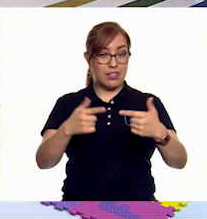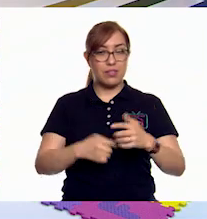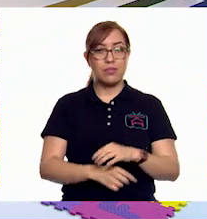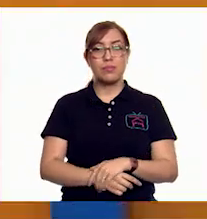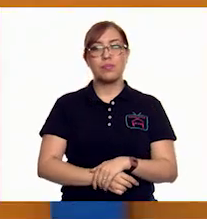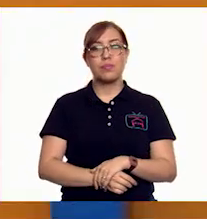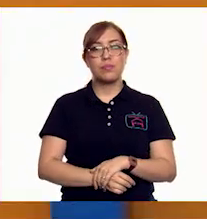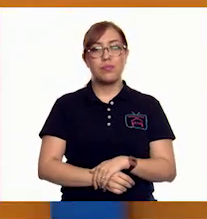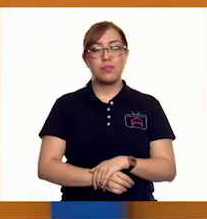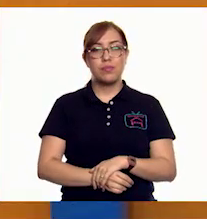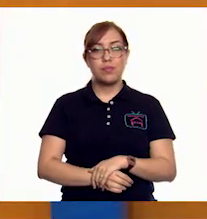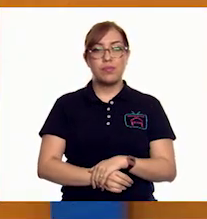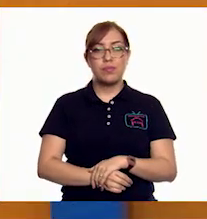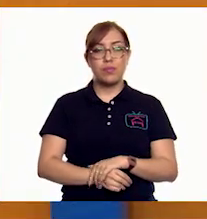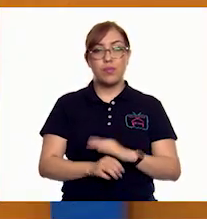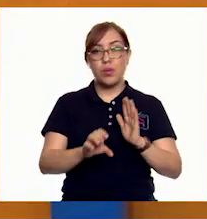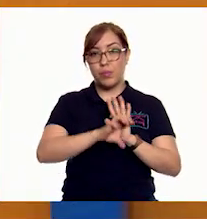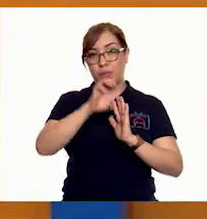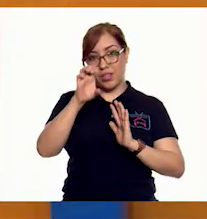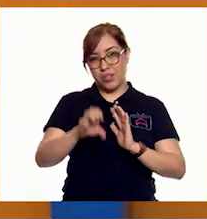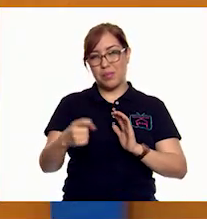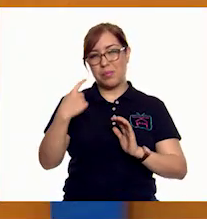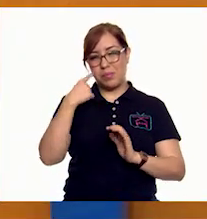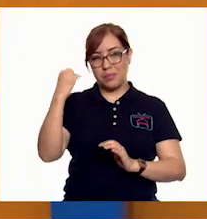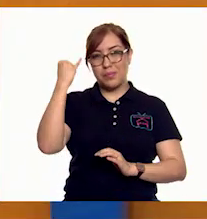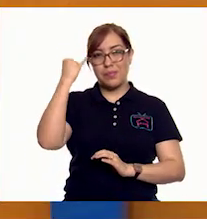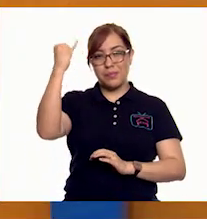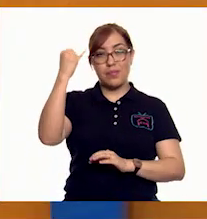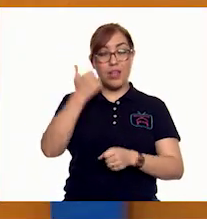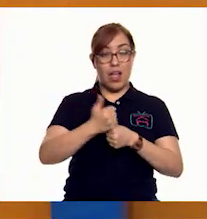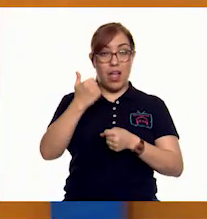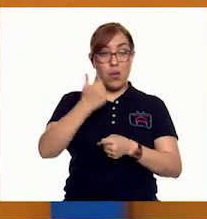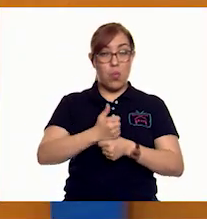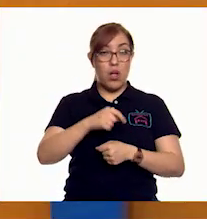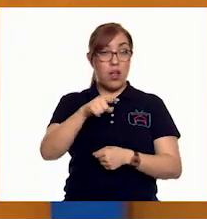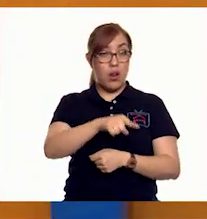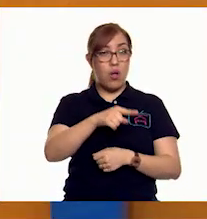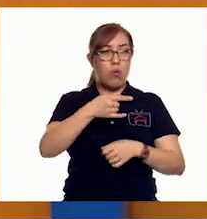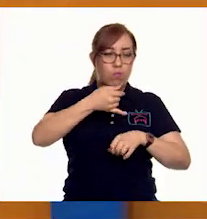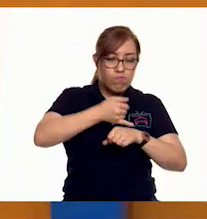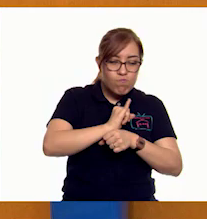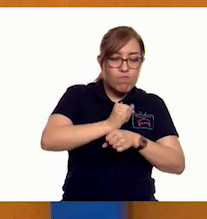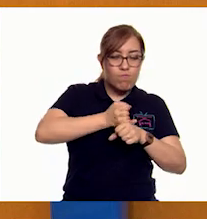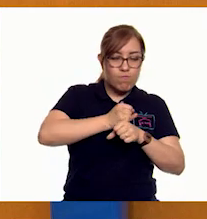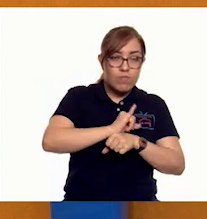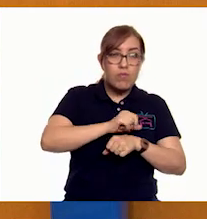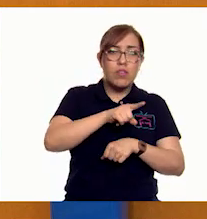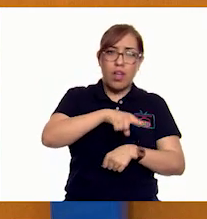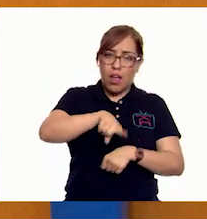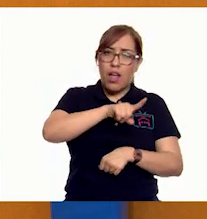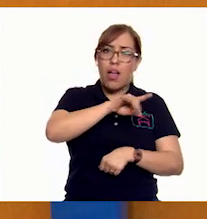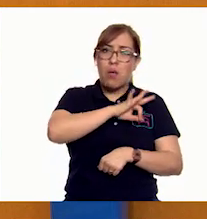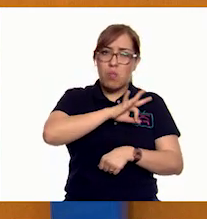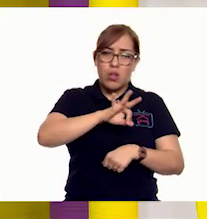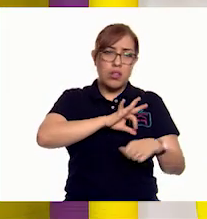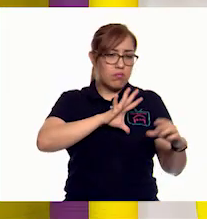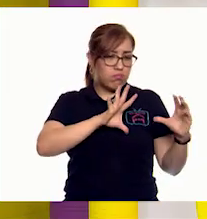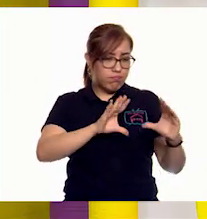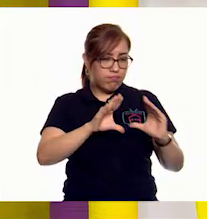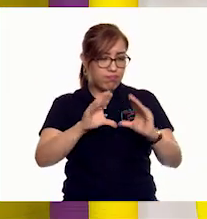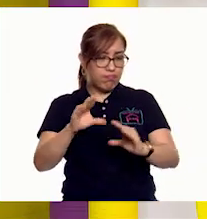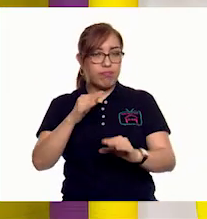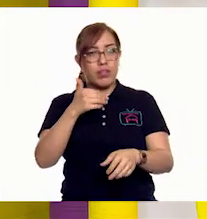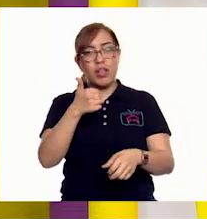Por ejemplo, me imagino un abuelo que es carpintero puede enseñarle a sus hijos y a sus nietos a ser carpinteros también.